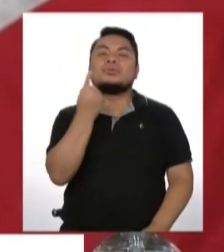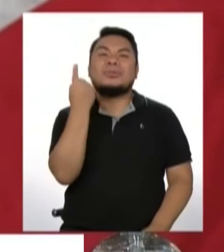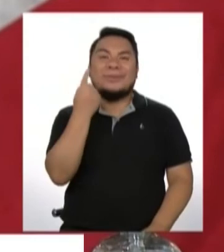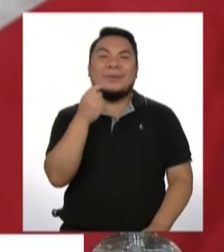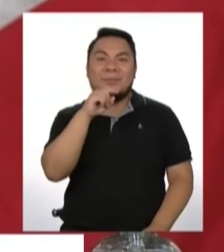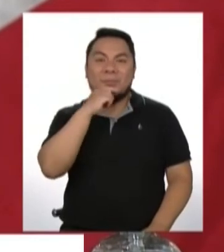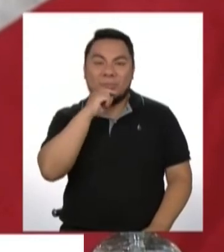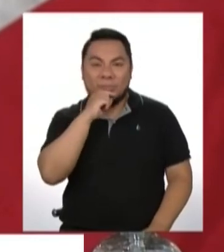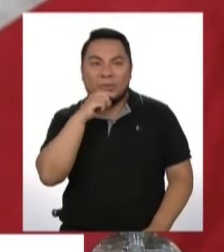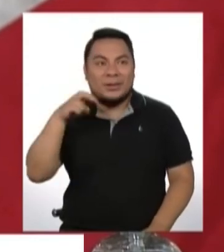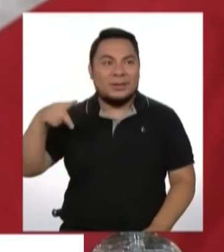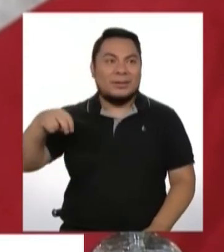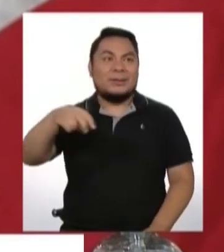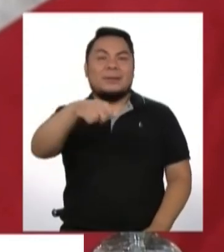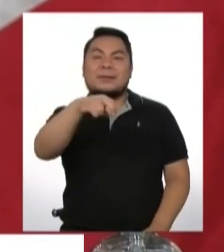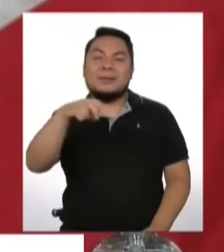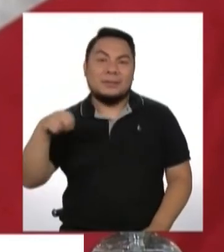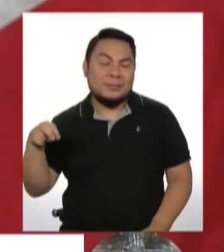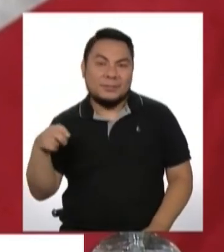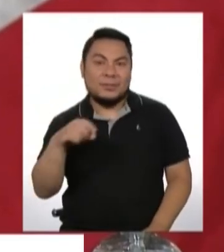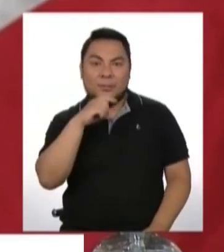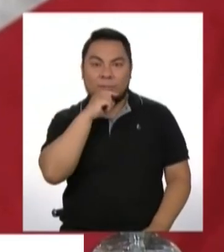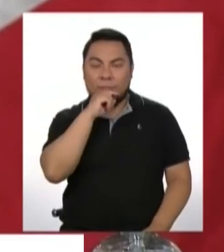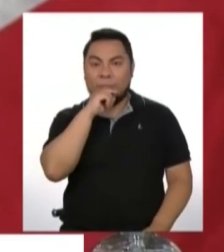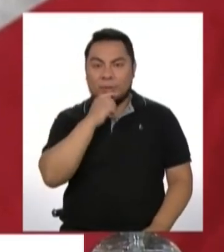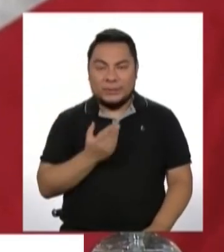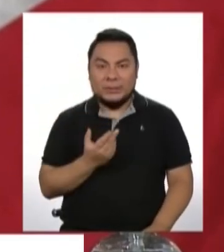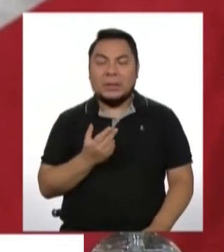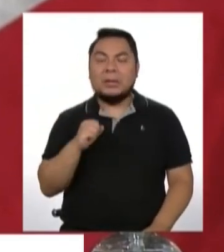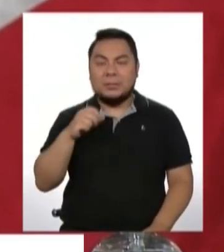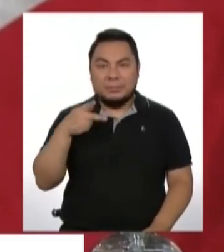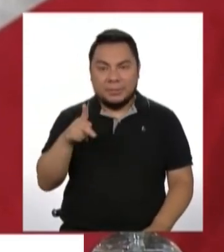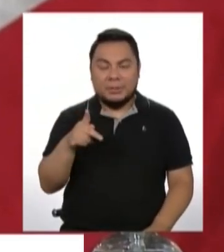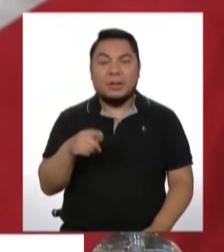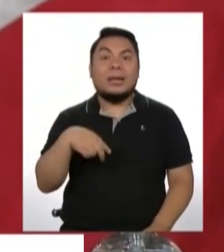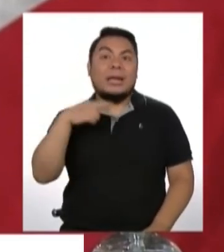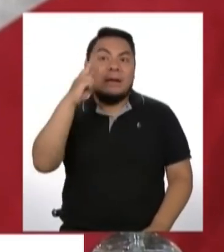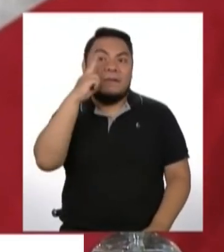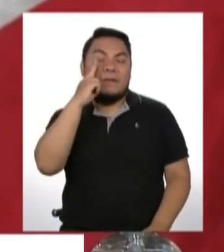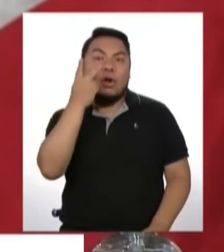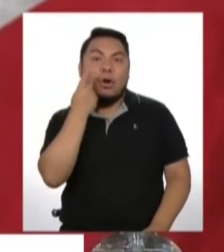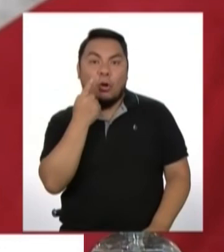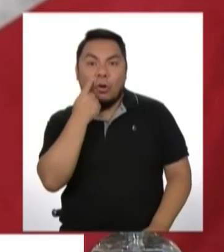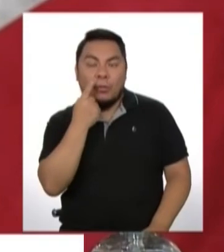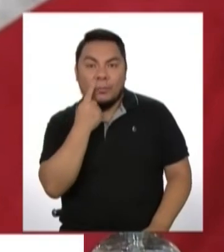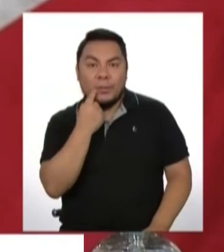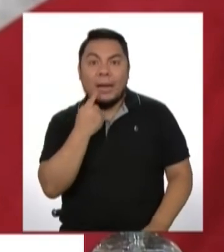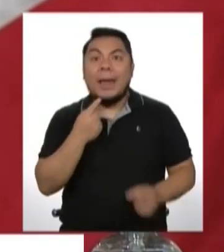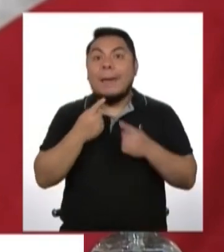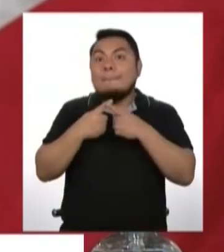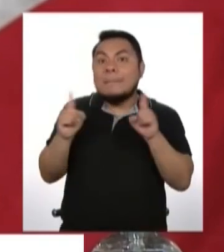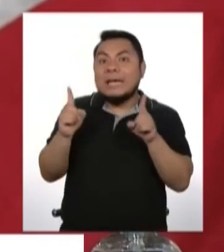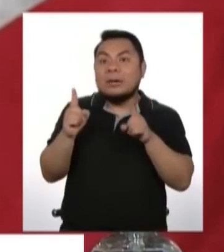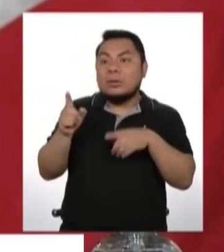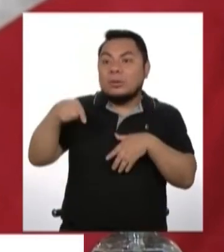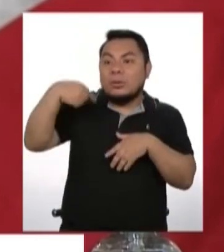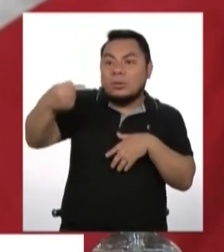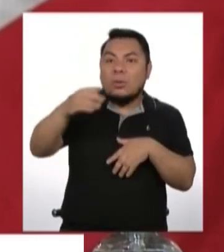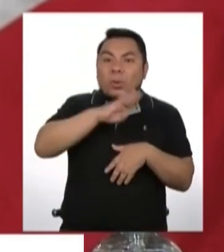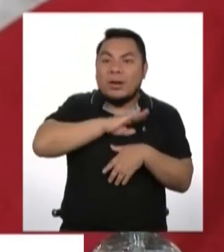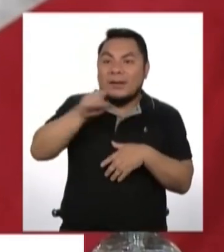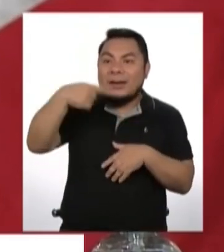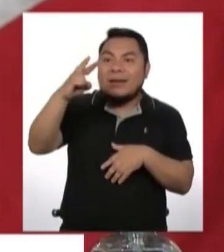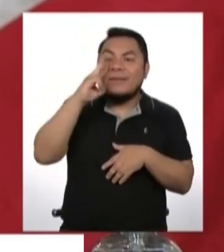permitido que puedan salir las mujeres y el viernes los hombres, dado que esos